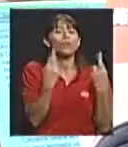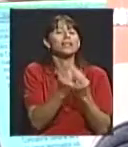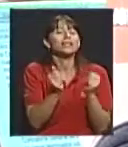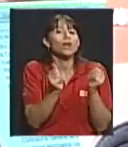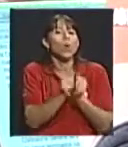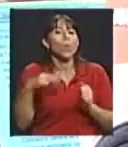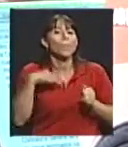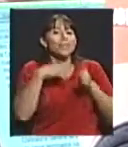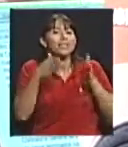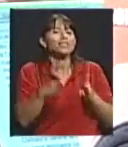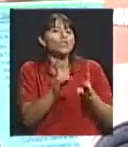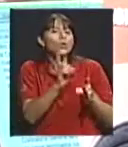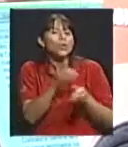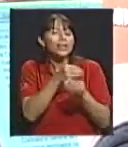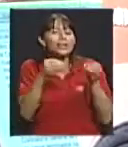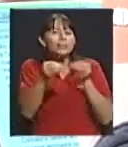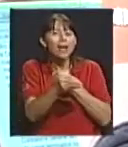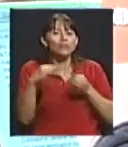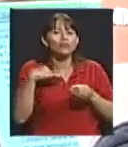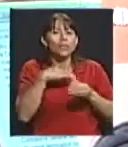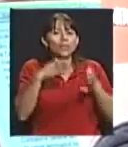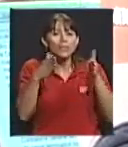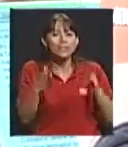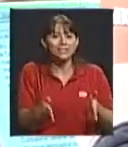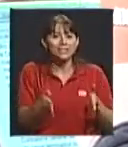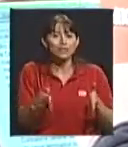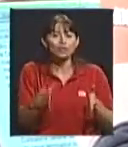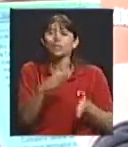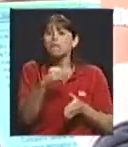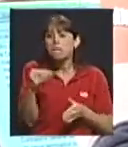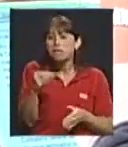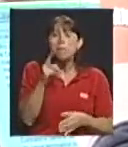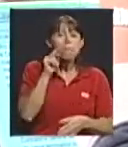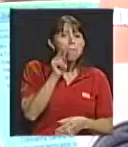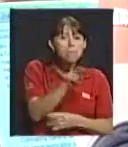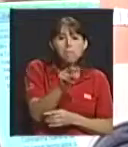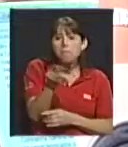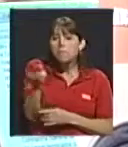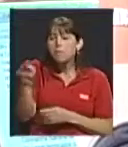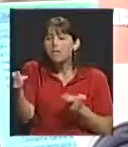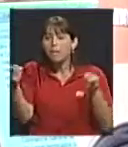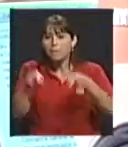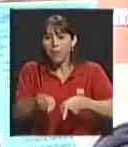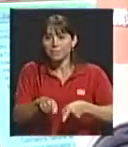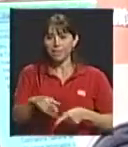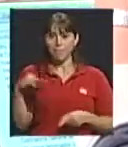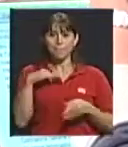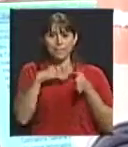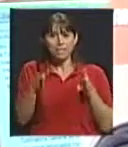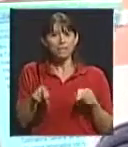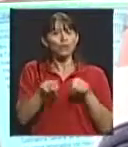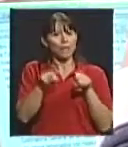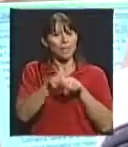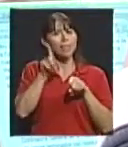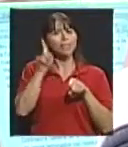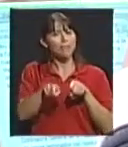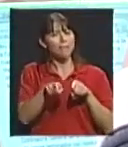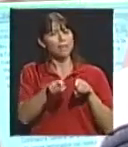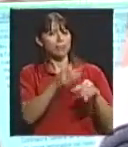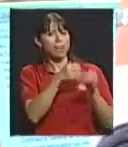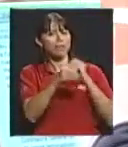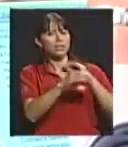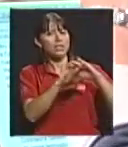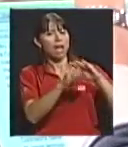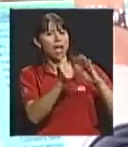ministros y recorrer de paso el Ministerio para ver qué pasa ahí y el ministro también debe salirse de su despacho